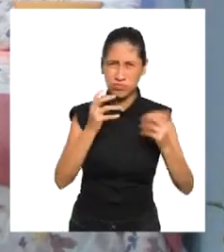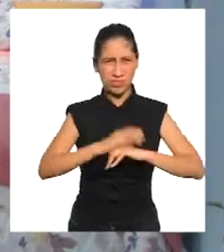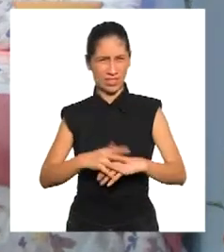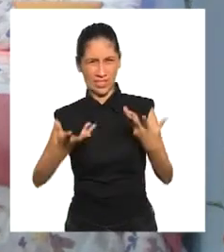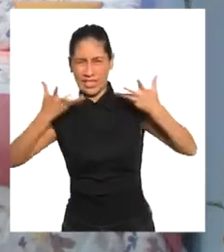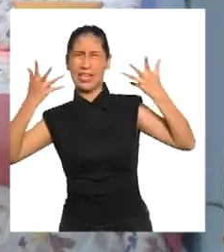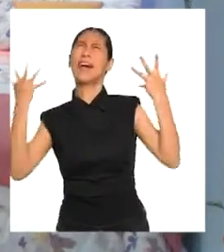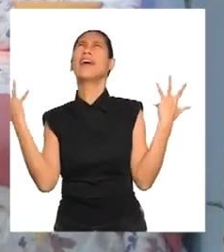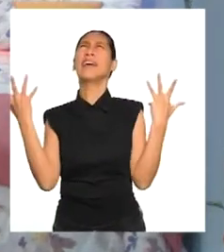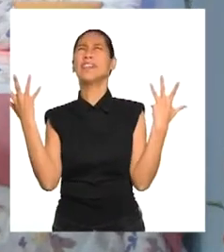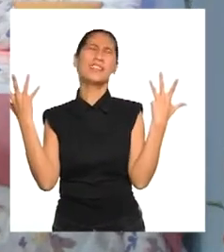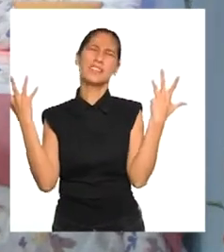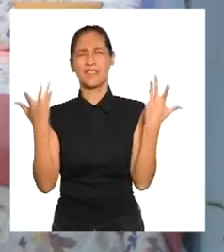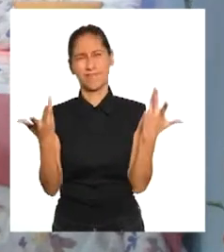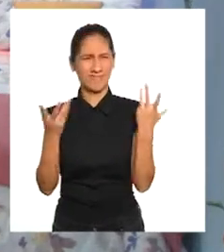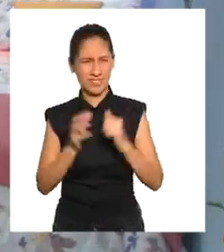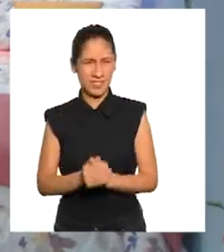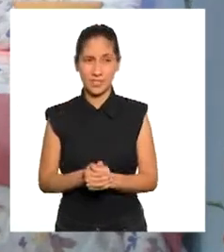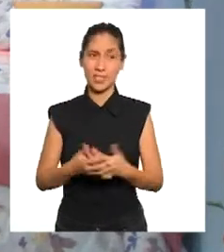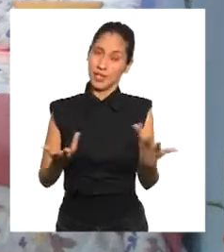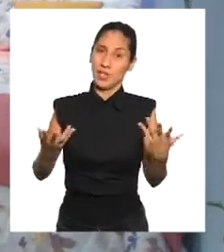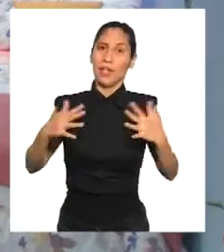siente!